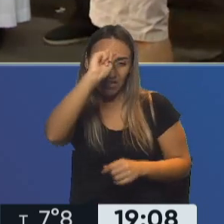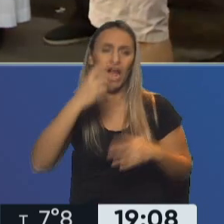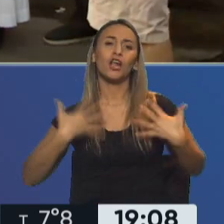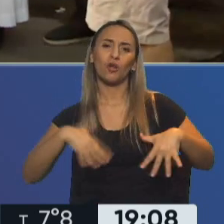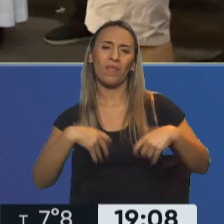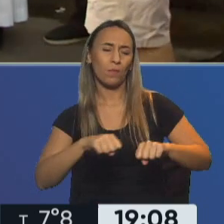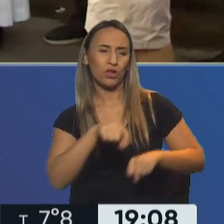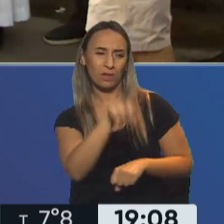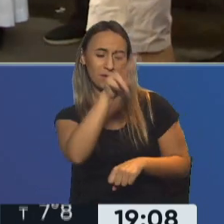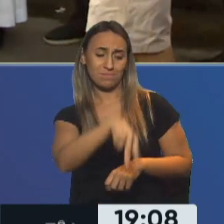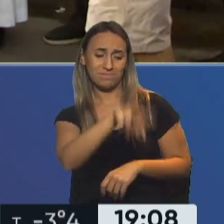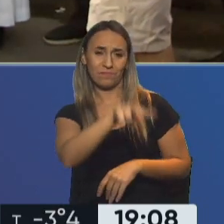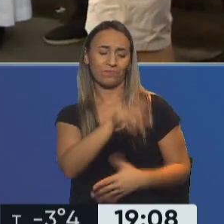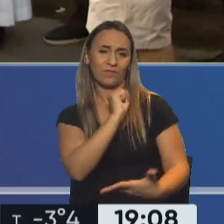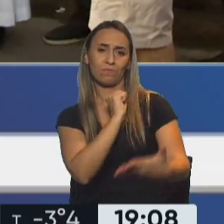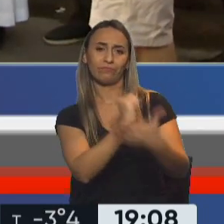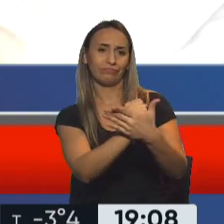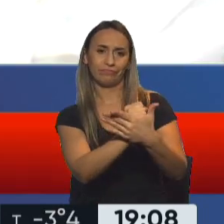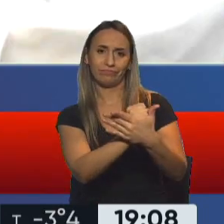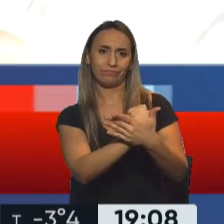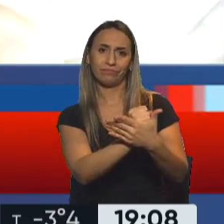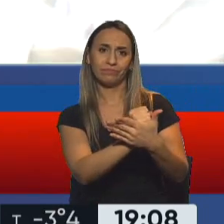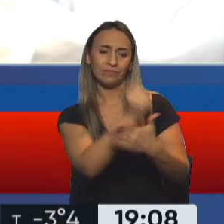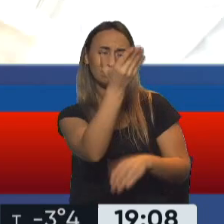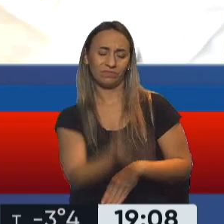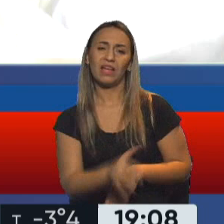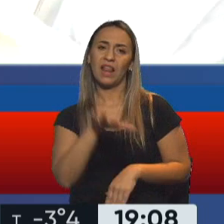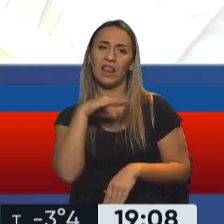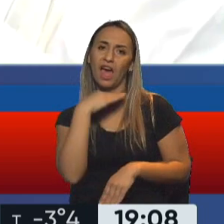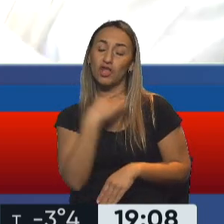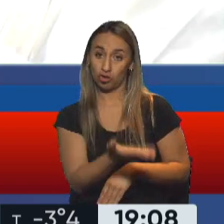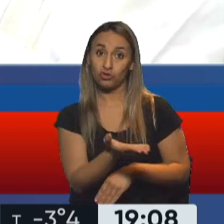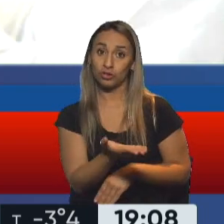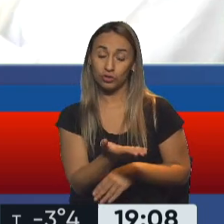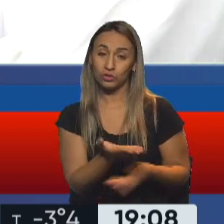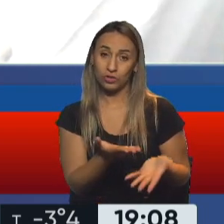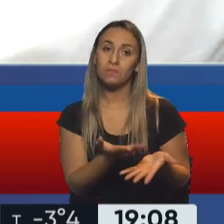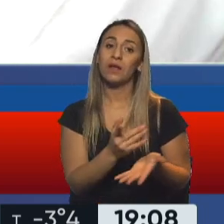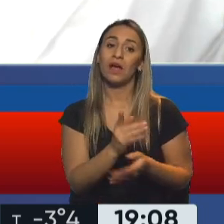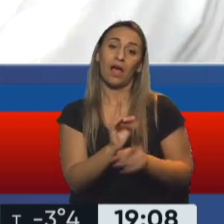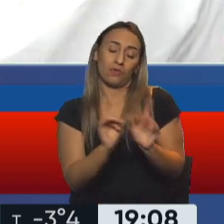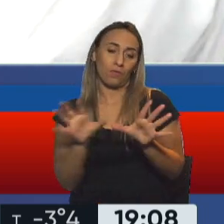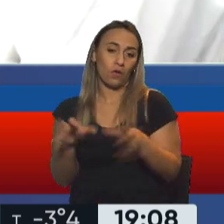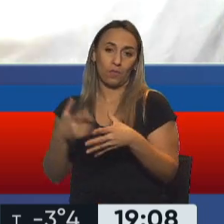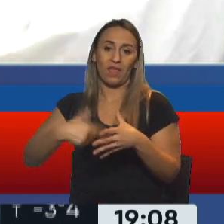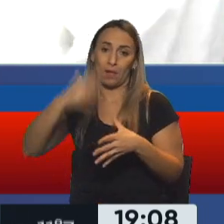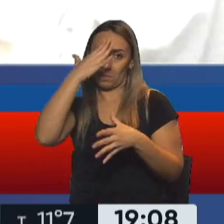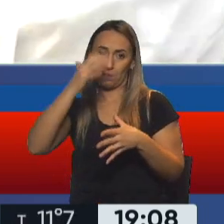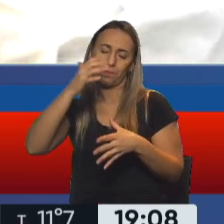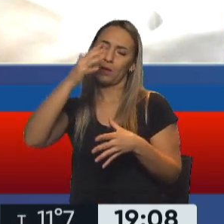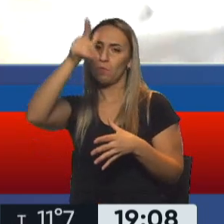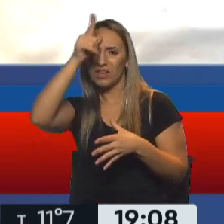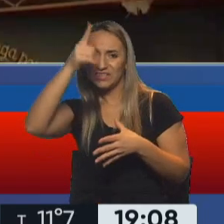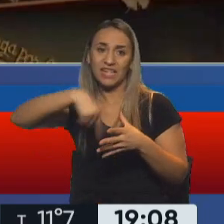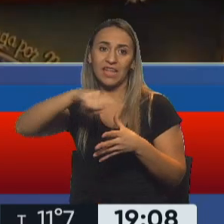ropa deportiva, ya estás como tildado de delincuente, por lo menos para algunos grupos de seguridad o algunos policías que después